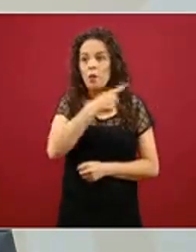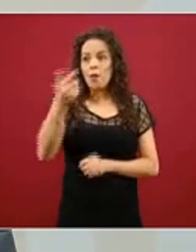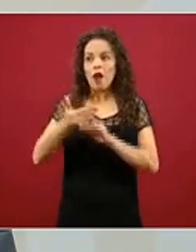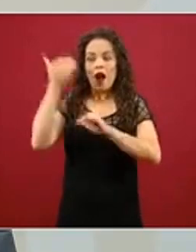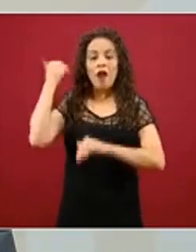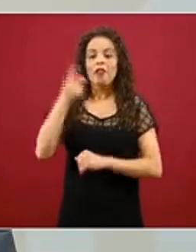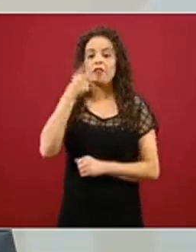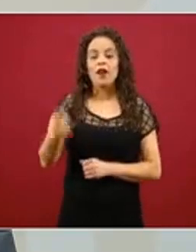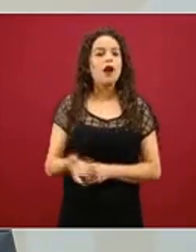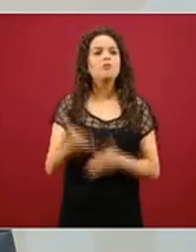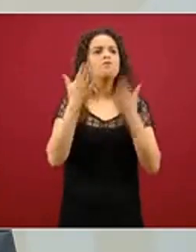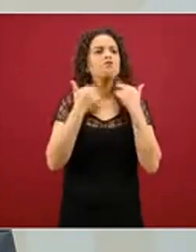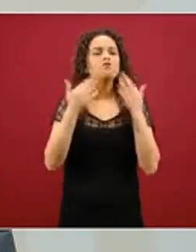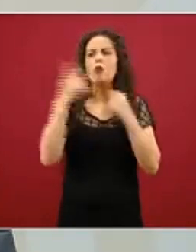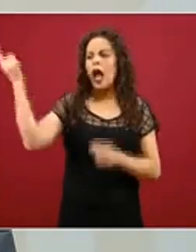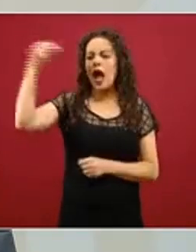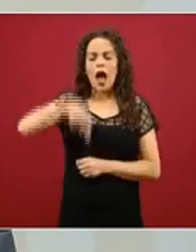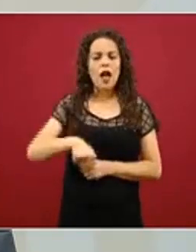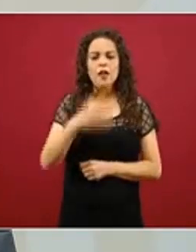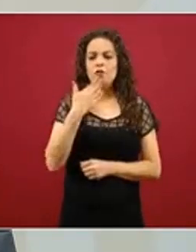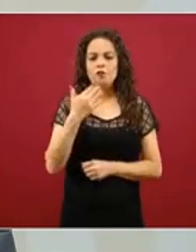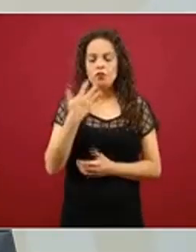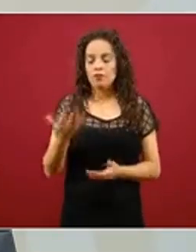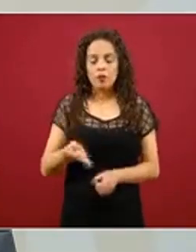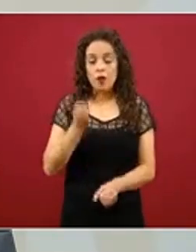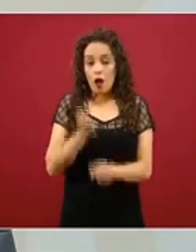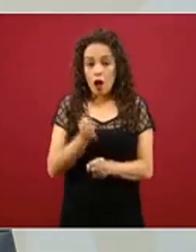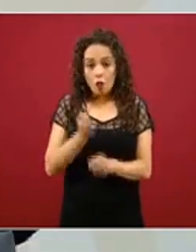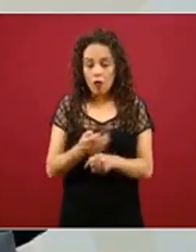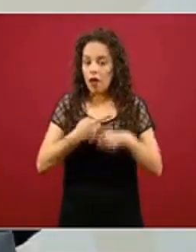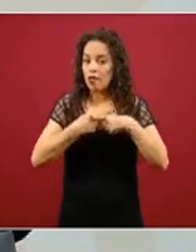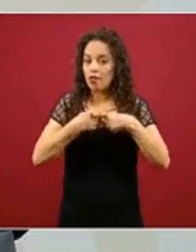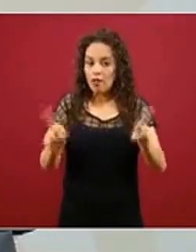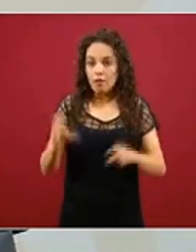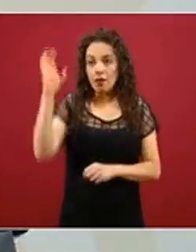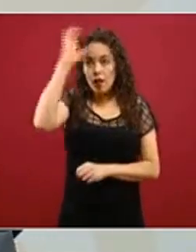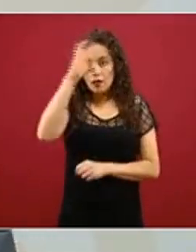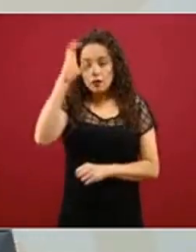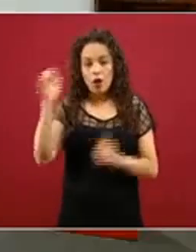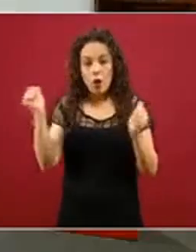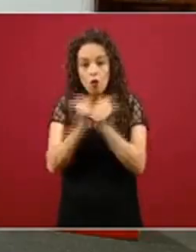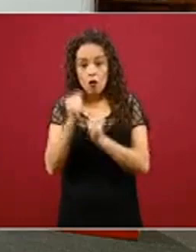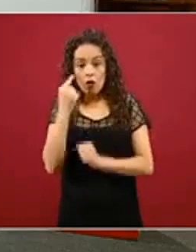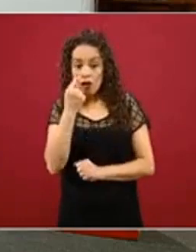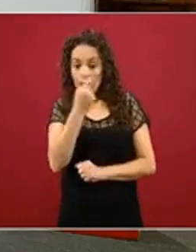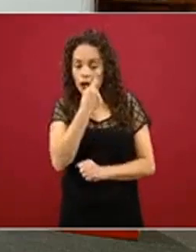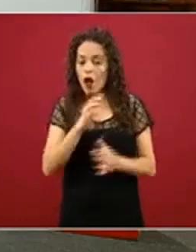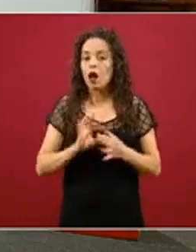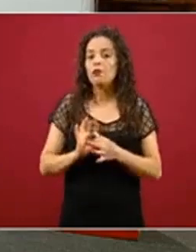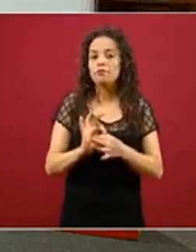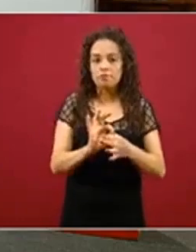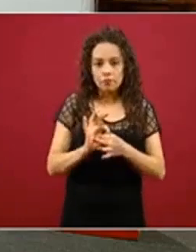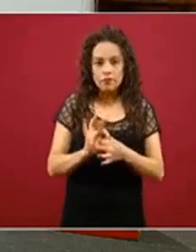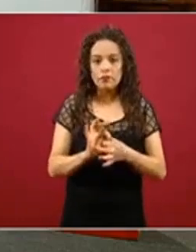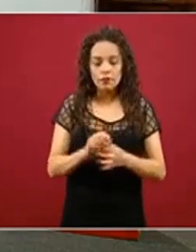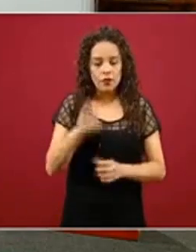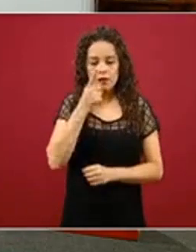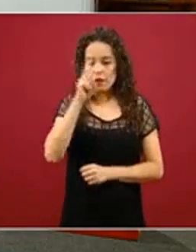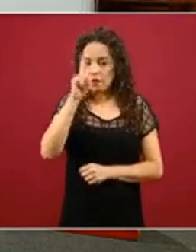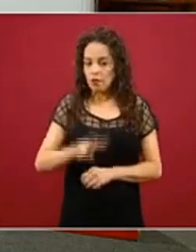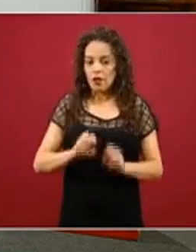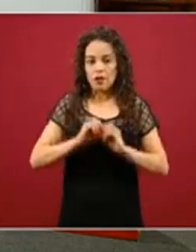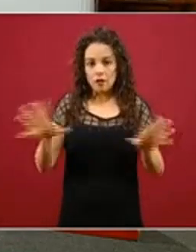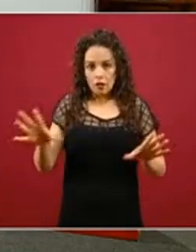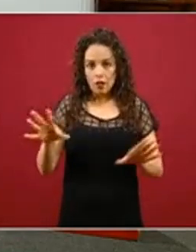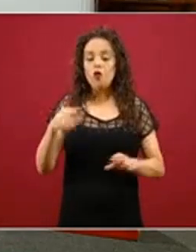de visión no corresponde con la ciencia. Por eso también, otra de las cosas que dijimos en febrero, quizás se acuerdan, dijimos garantizamos